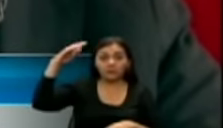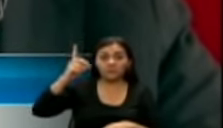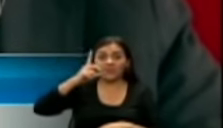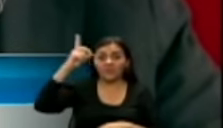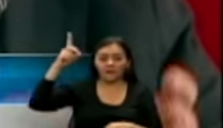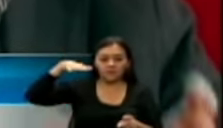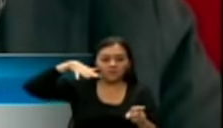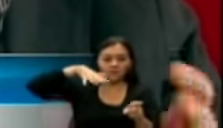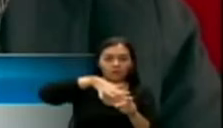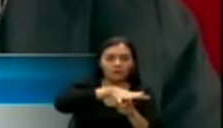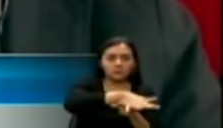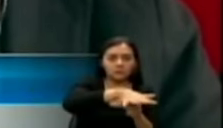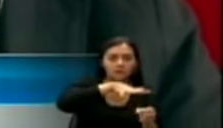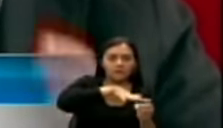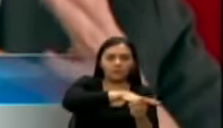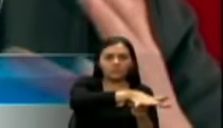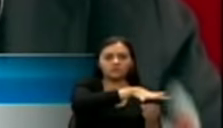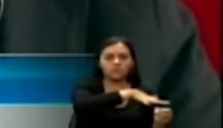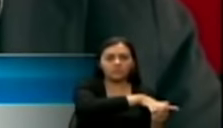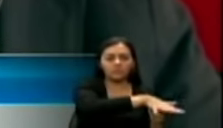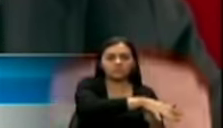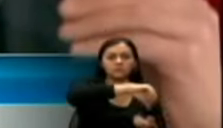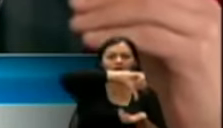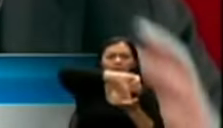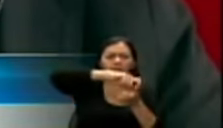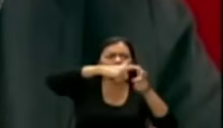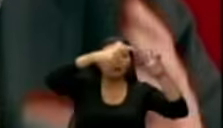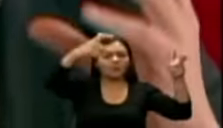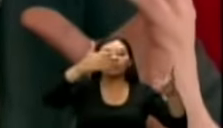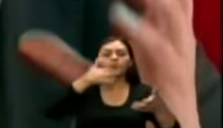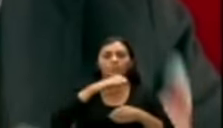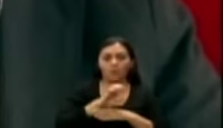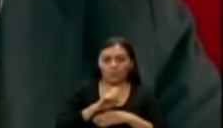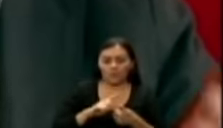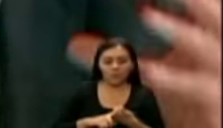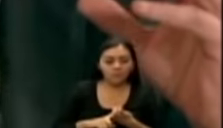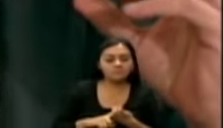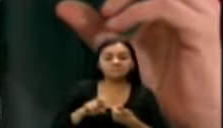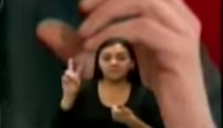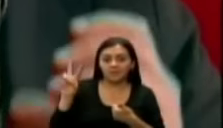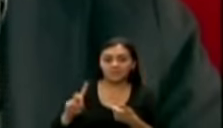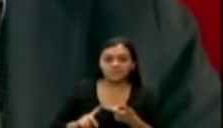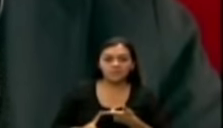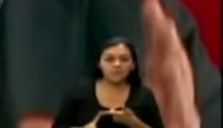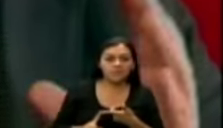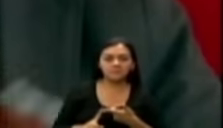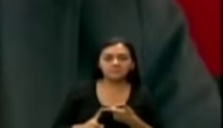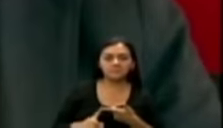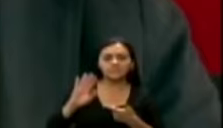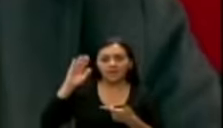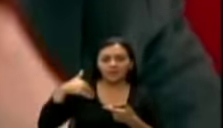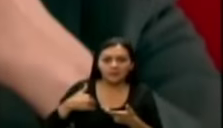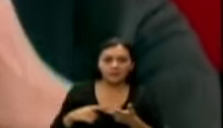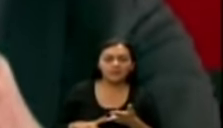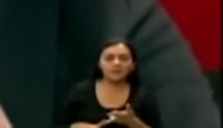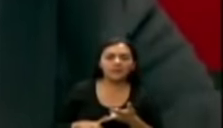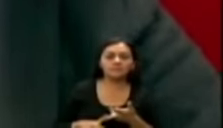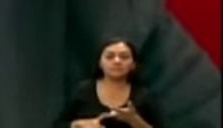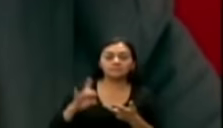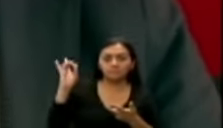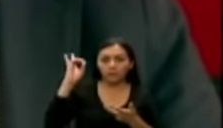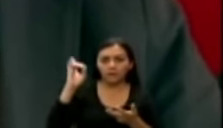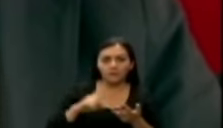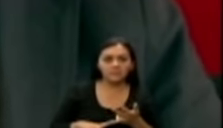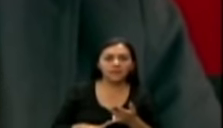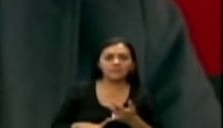ganar ciudades importantísimas, capitales, en Ecuador, en Venezuela, en la Argentina, en